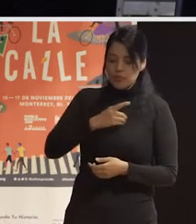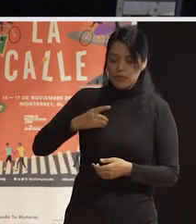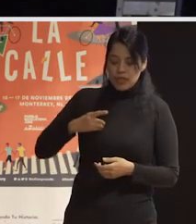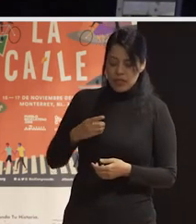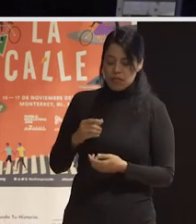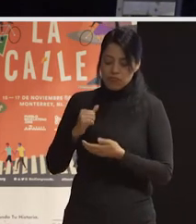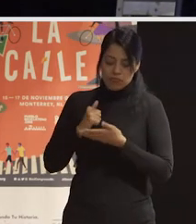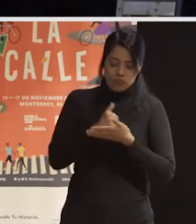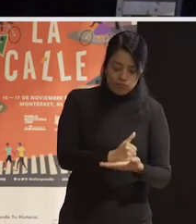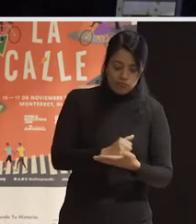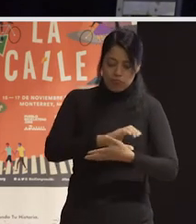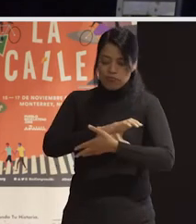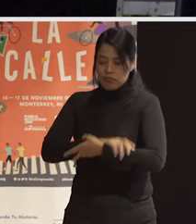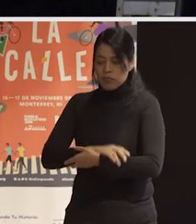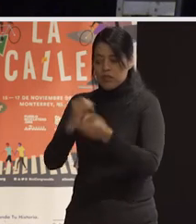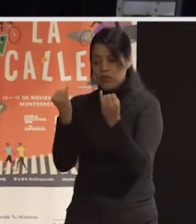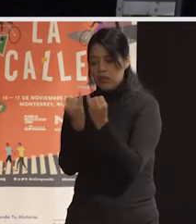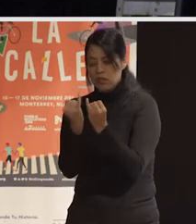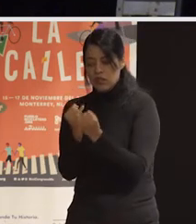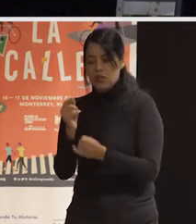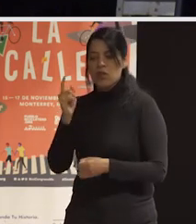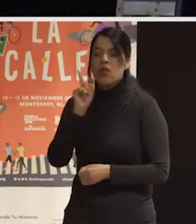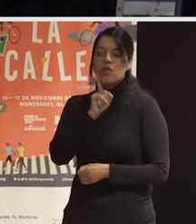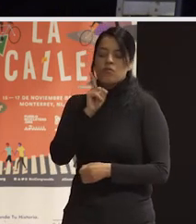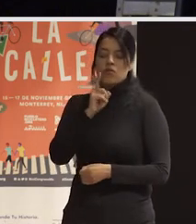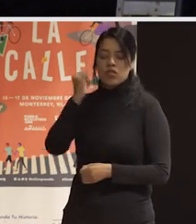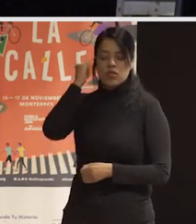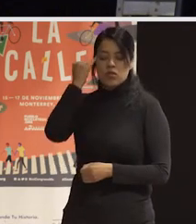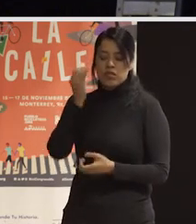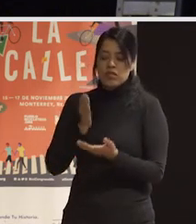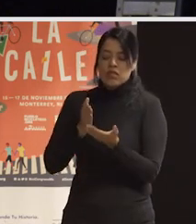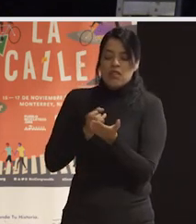solidaridad con las mujeres indígenas que se atrevan a salir en bicicleta